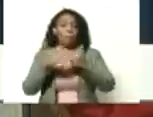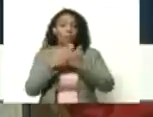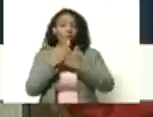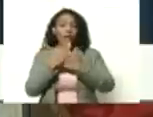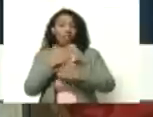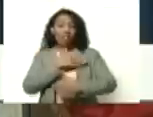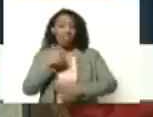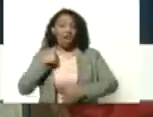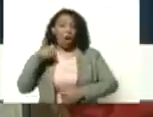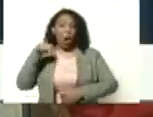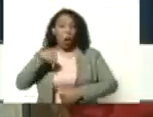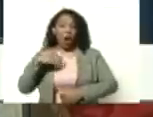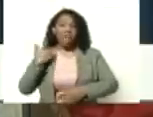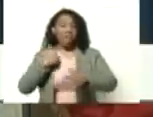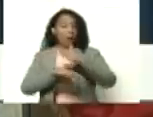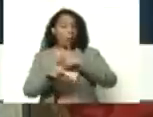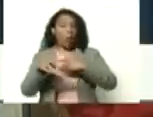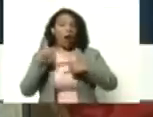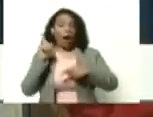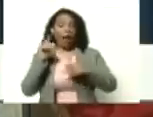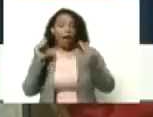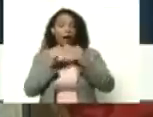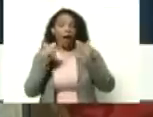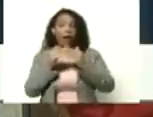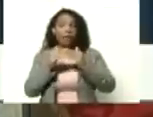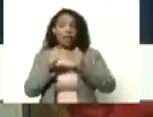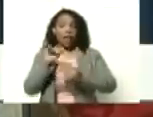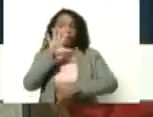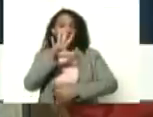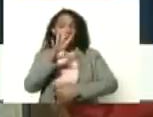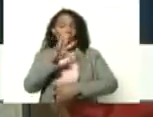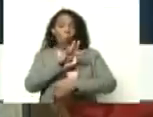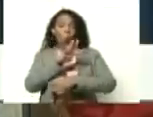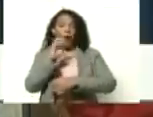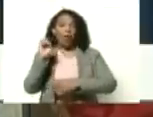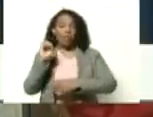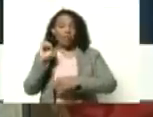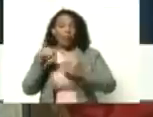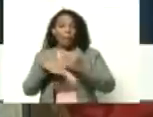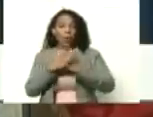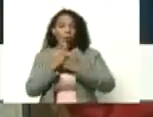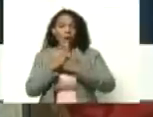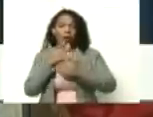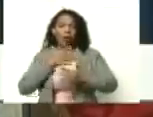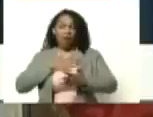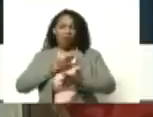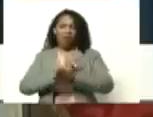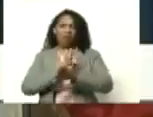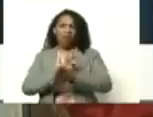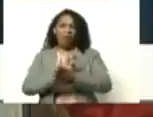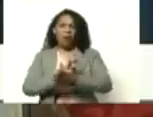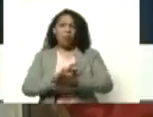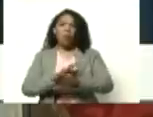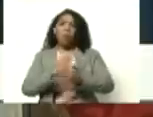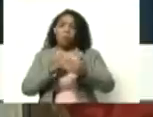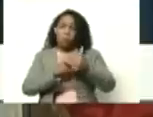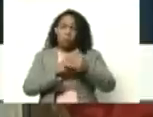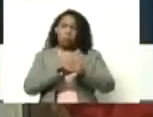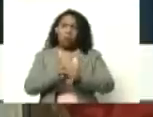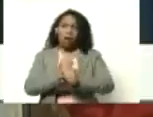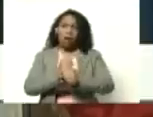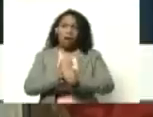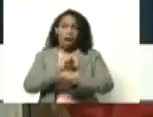quieren vamos hoy para la finca sola 5 y 40 a la madrugada calmante vamos a esperar que amanezca